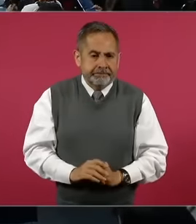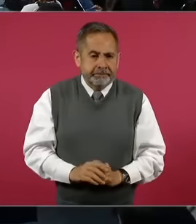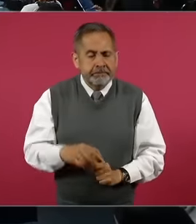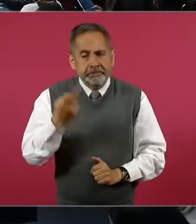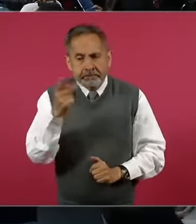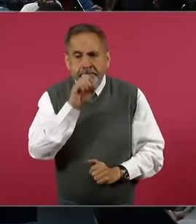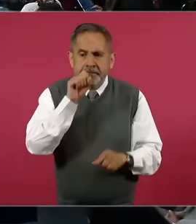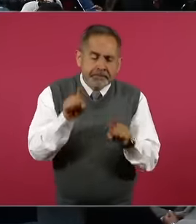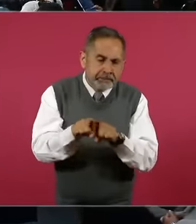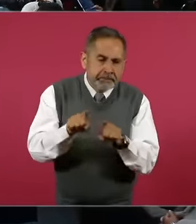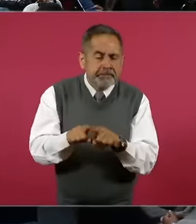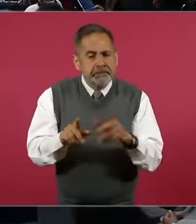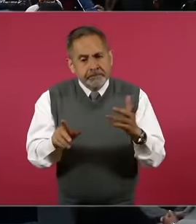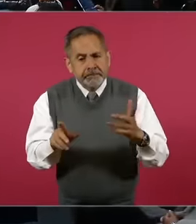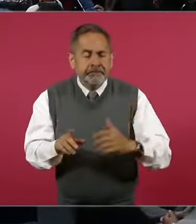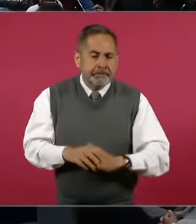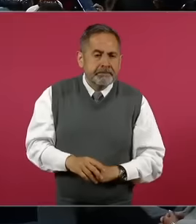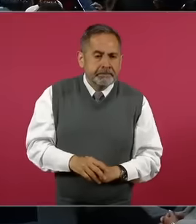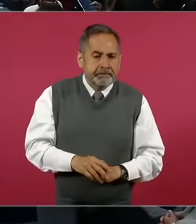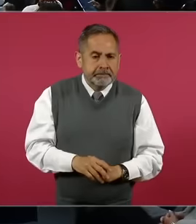Pero también,